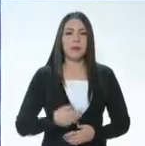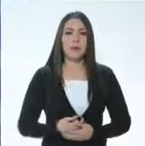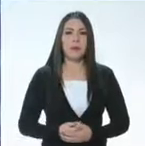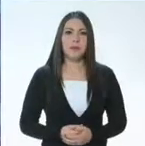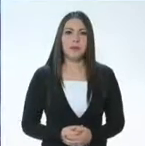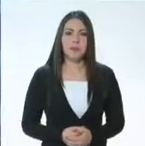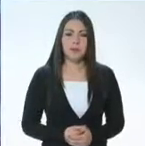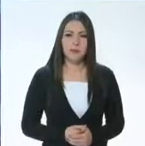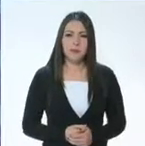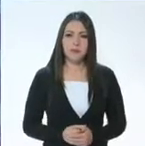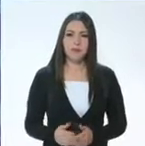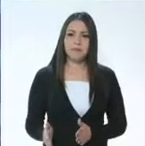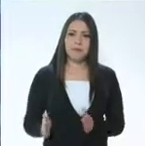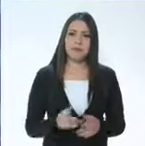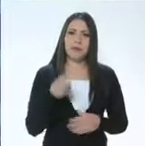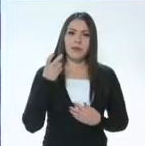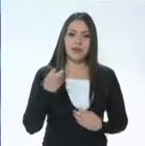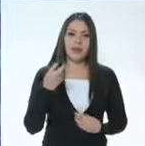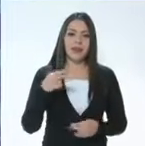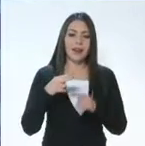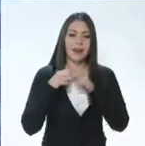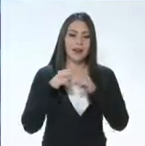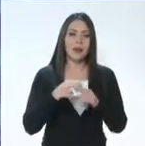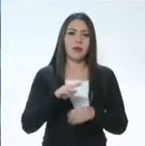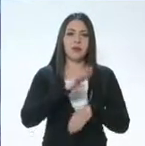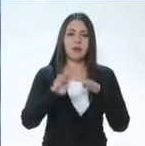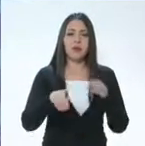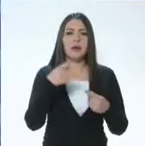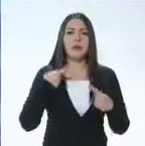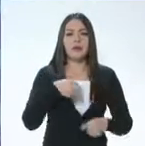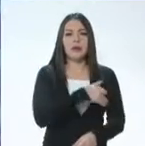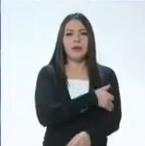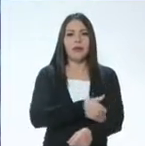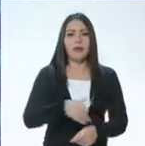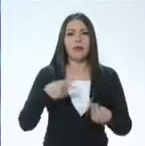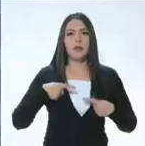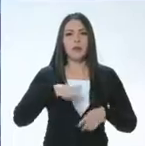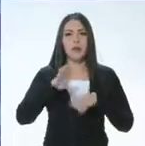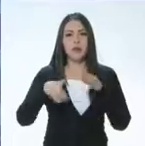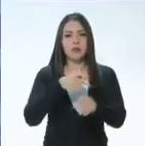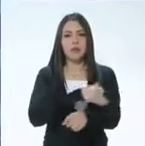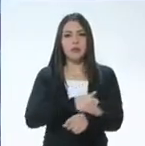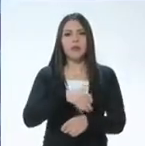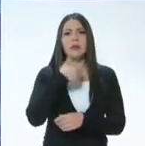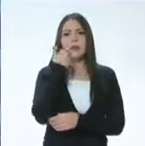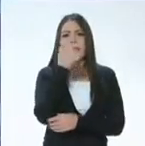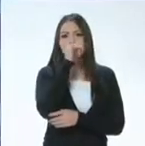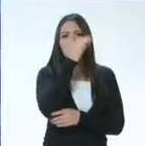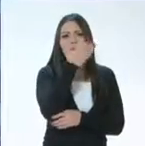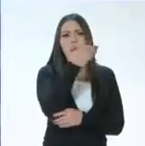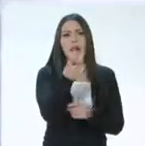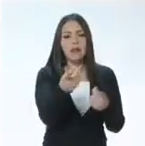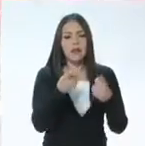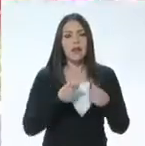Y precisamente en este aniversario luctuoso, familiares de las víctimas recordaron aquel día y reclamaron la entrega de los cuerpos de sus seres